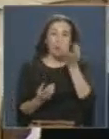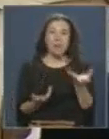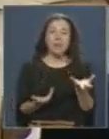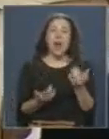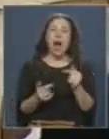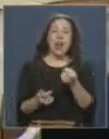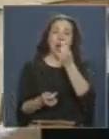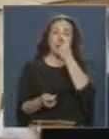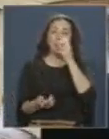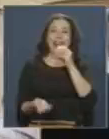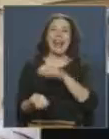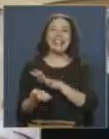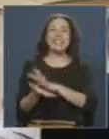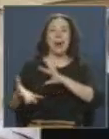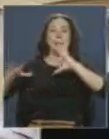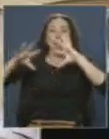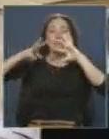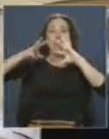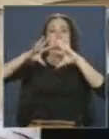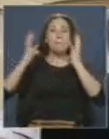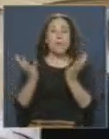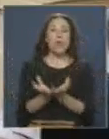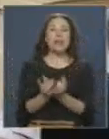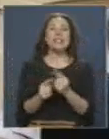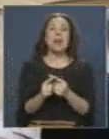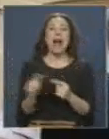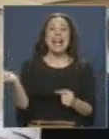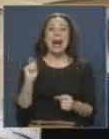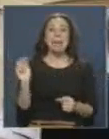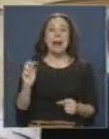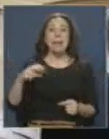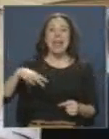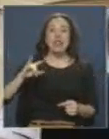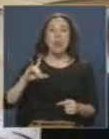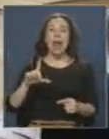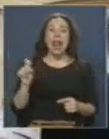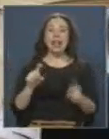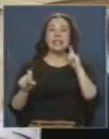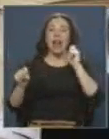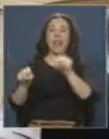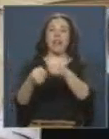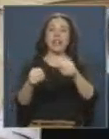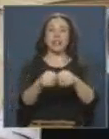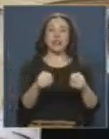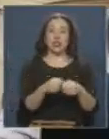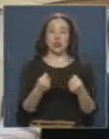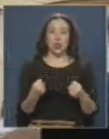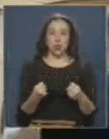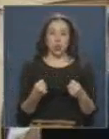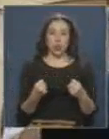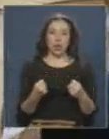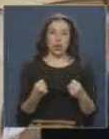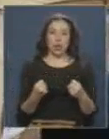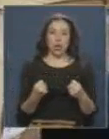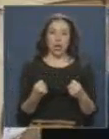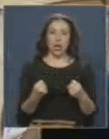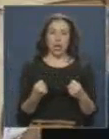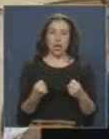la Campana Peñuelas, está siendo destruida. Y estoy hablando del tramo que